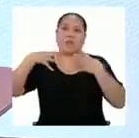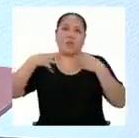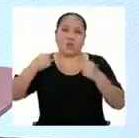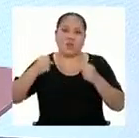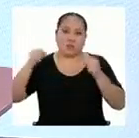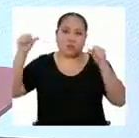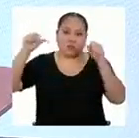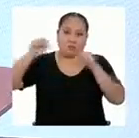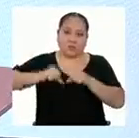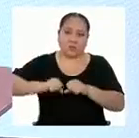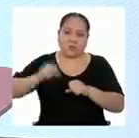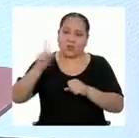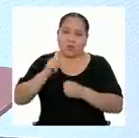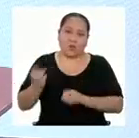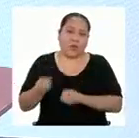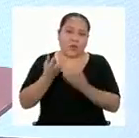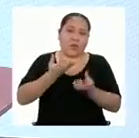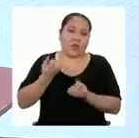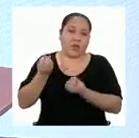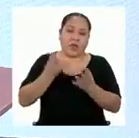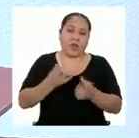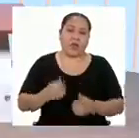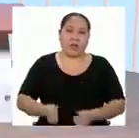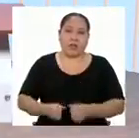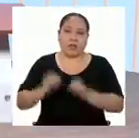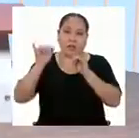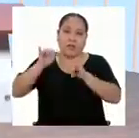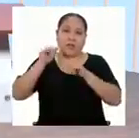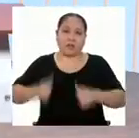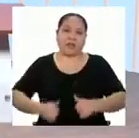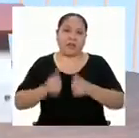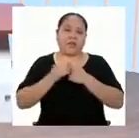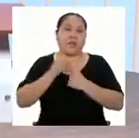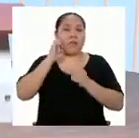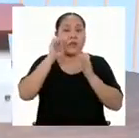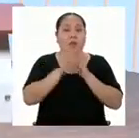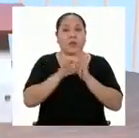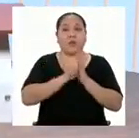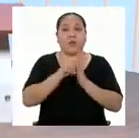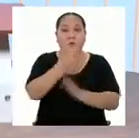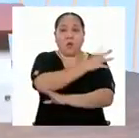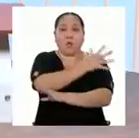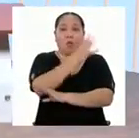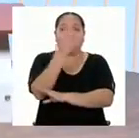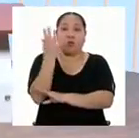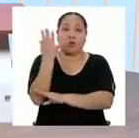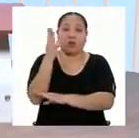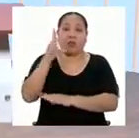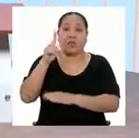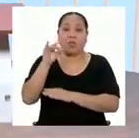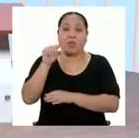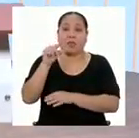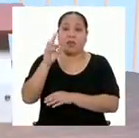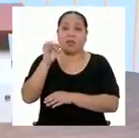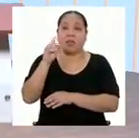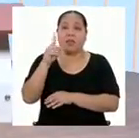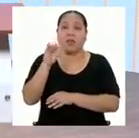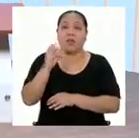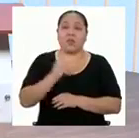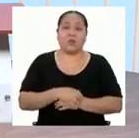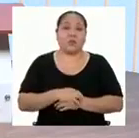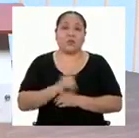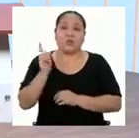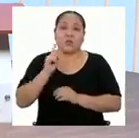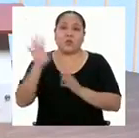que ya no puede sustentar a las personas y a la vida silvestre. Por ejemplo, un bosque degradado deja de filtrar el aire